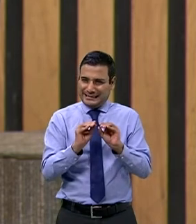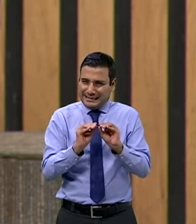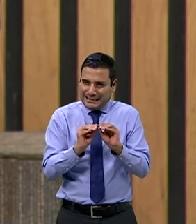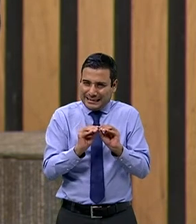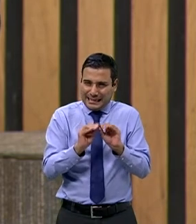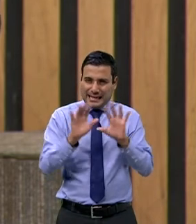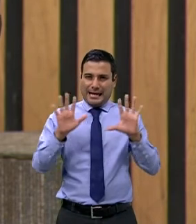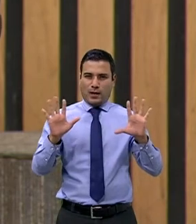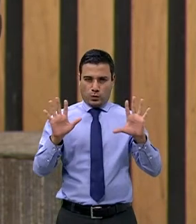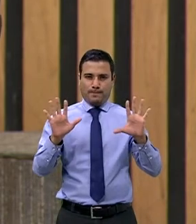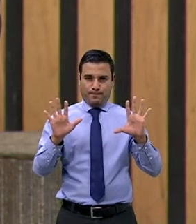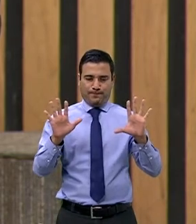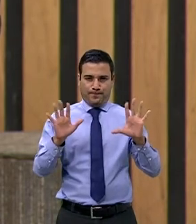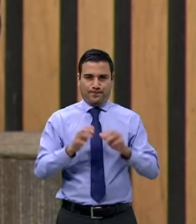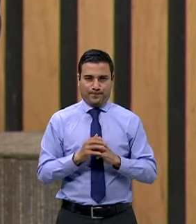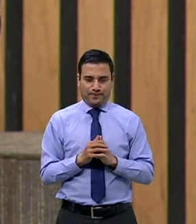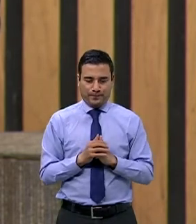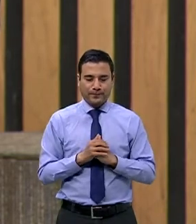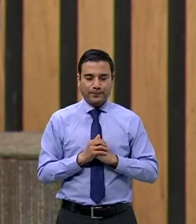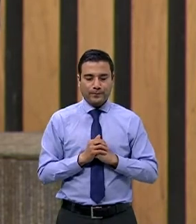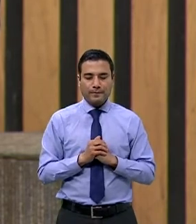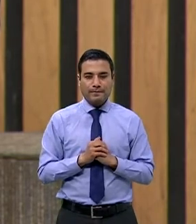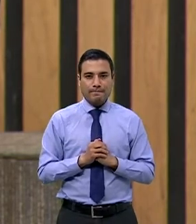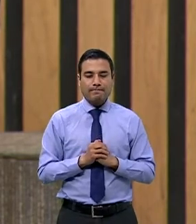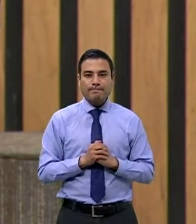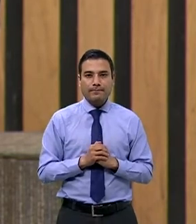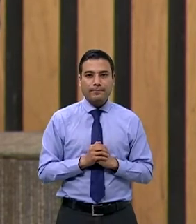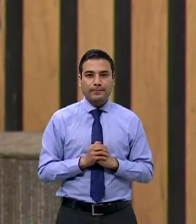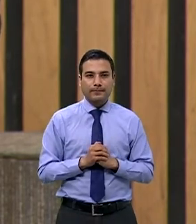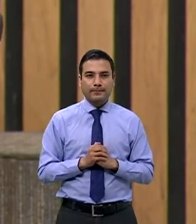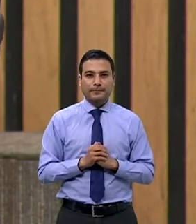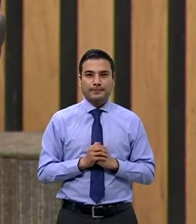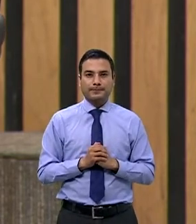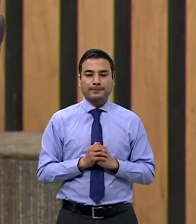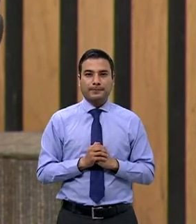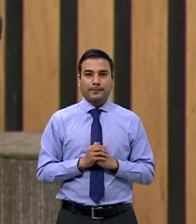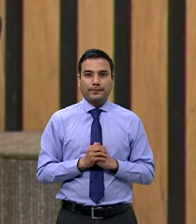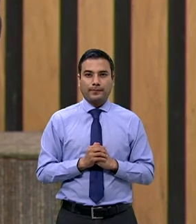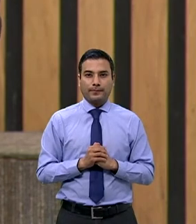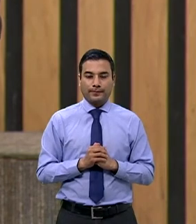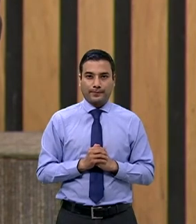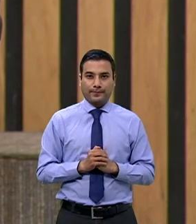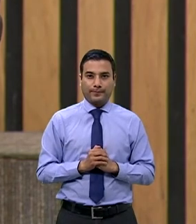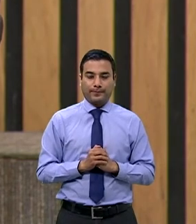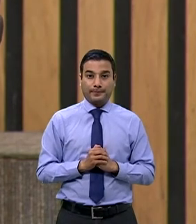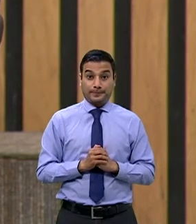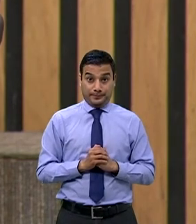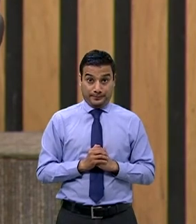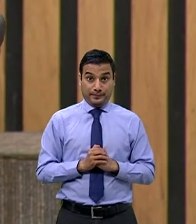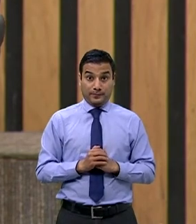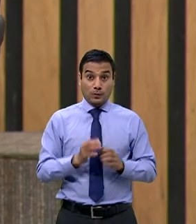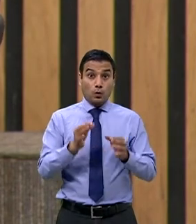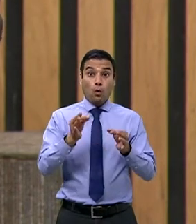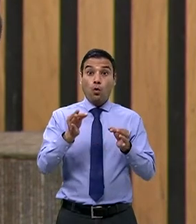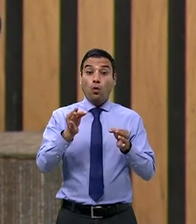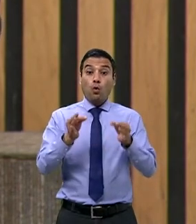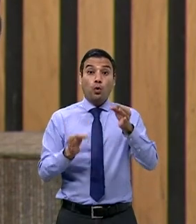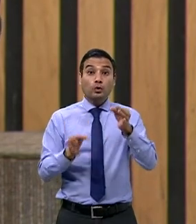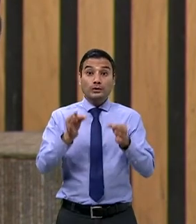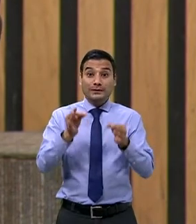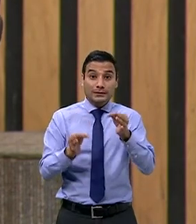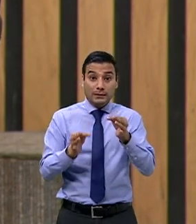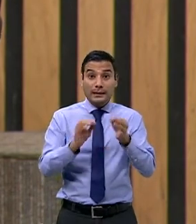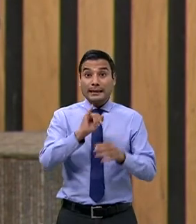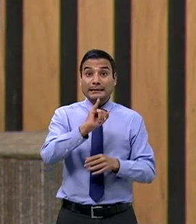de la pregunta que se formuló que la justicia no sé cultura